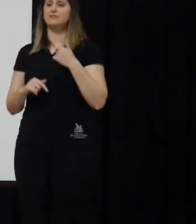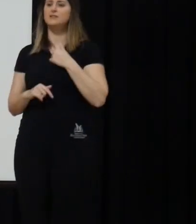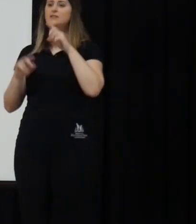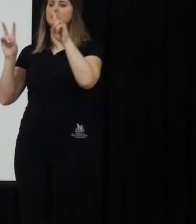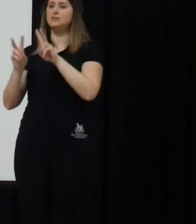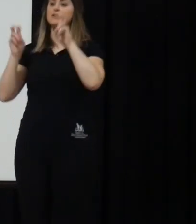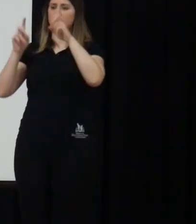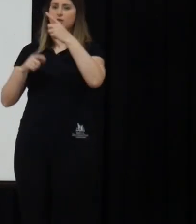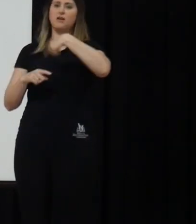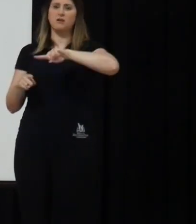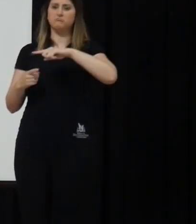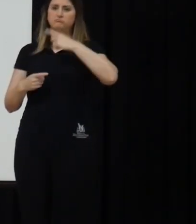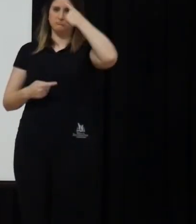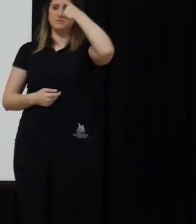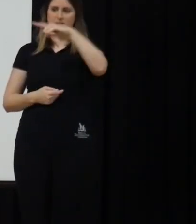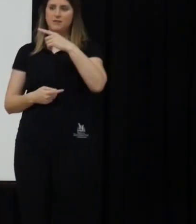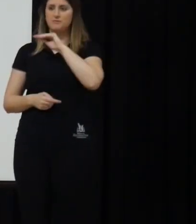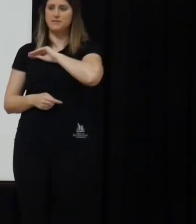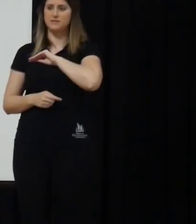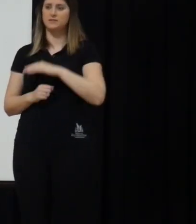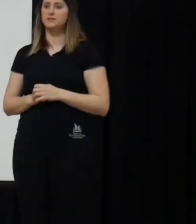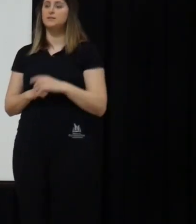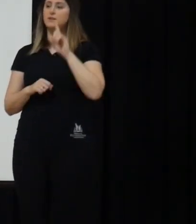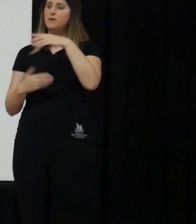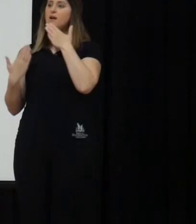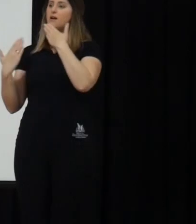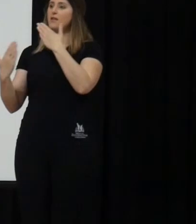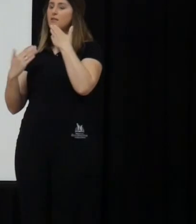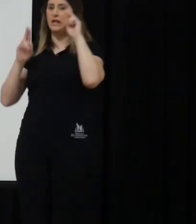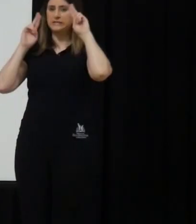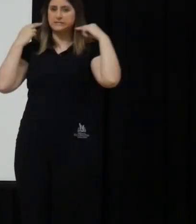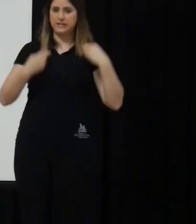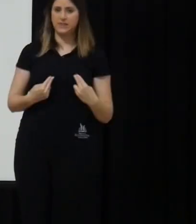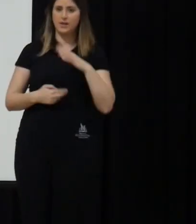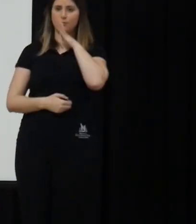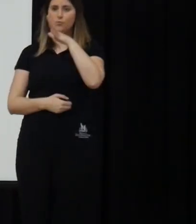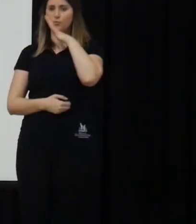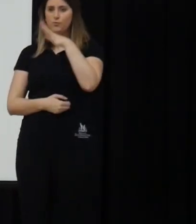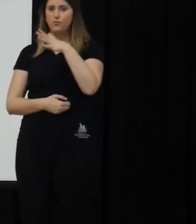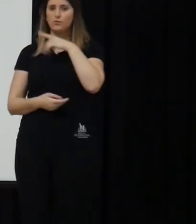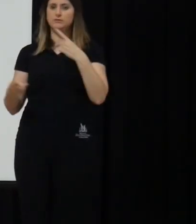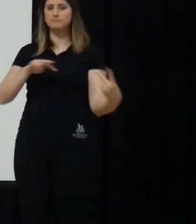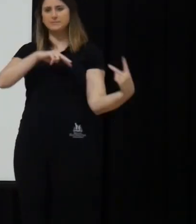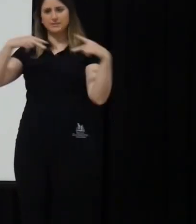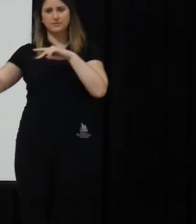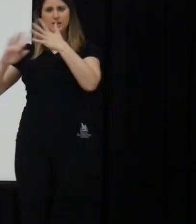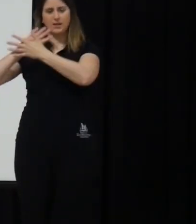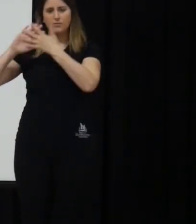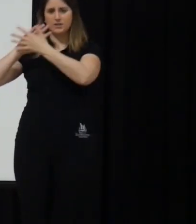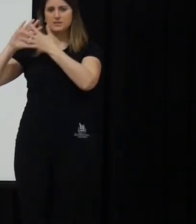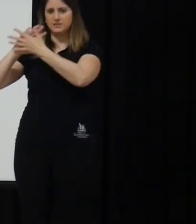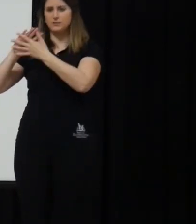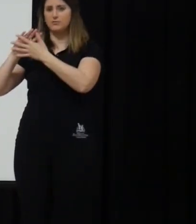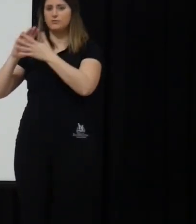en un tema que domina. Y también doy gracias a Taida por traducir en lenguaje de